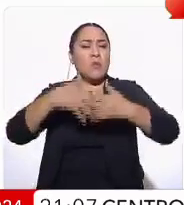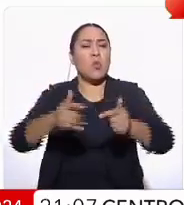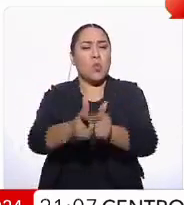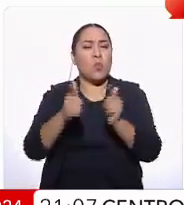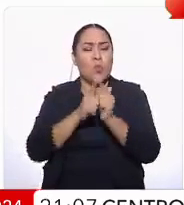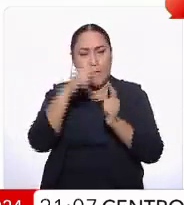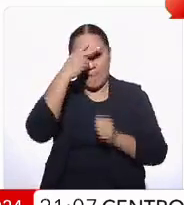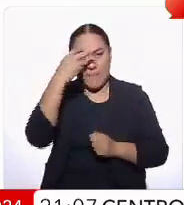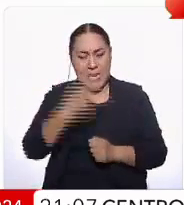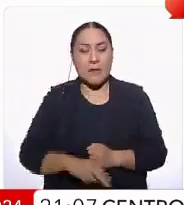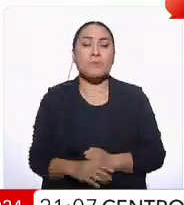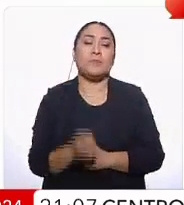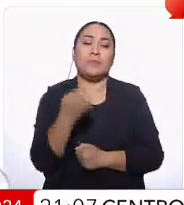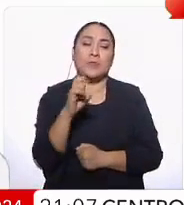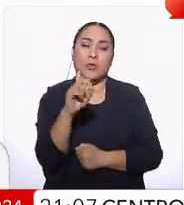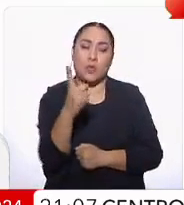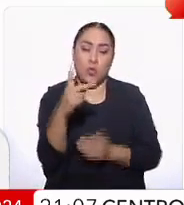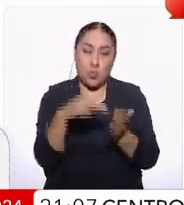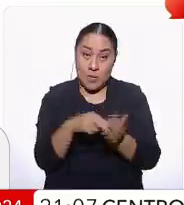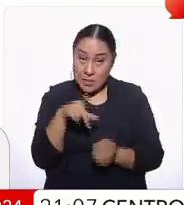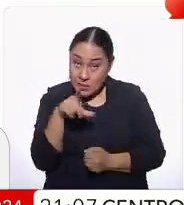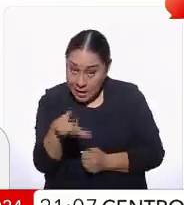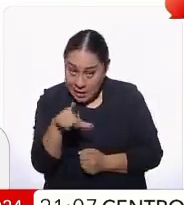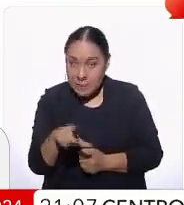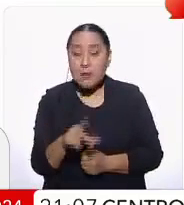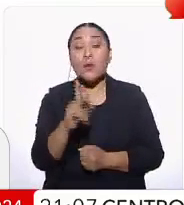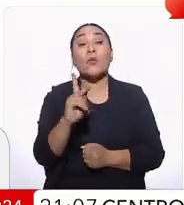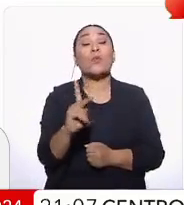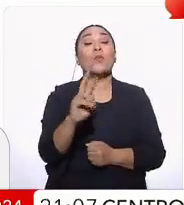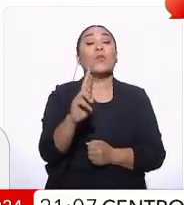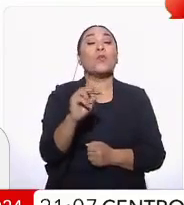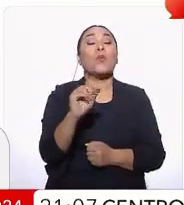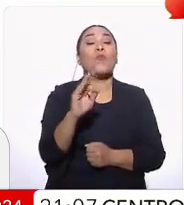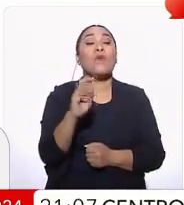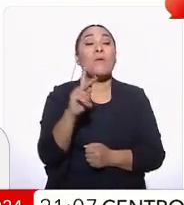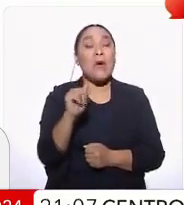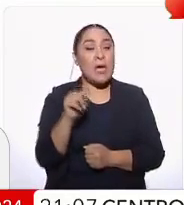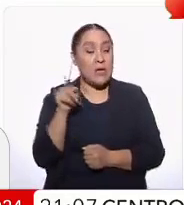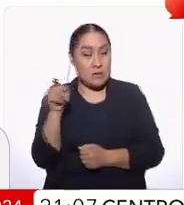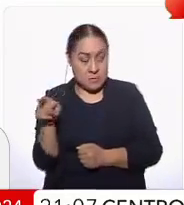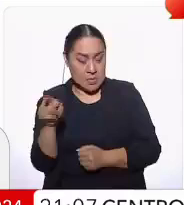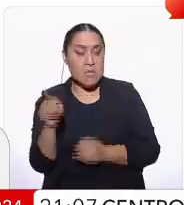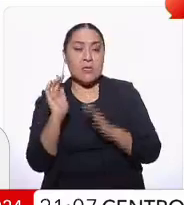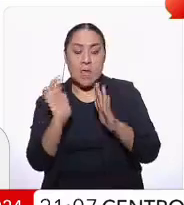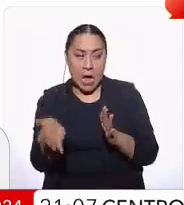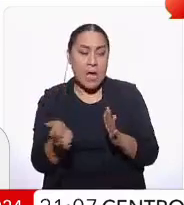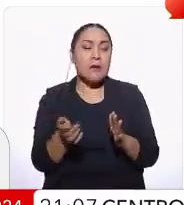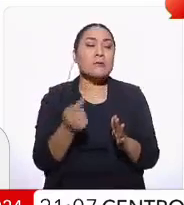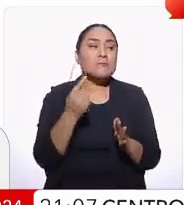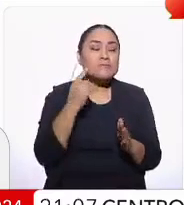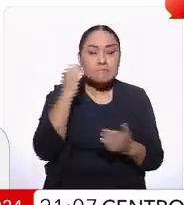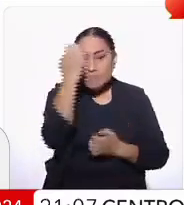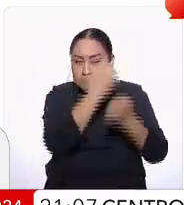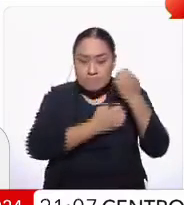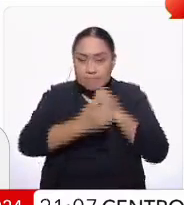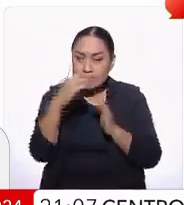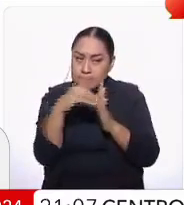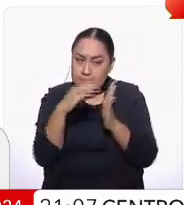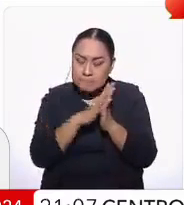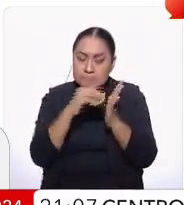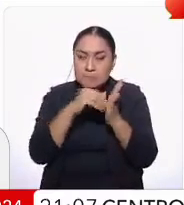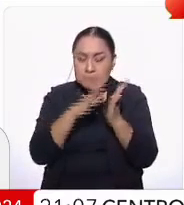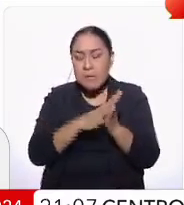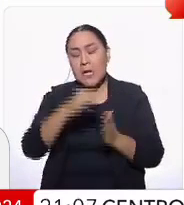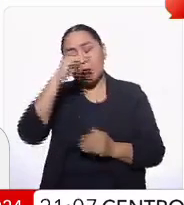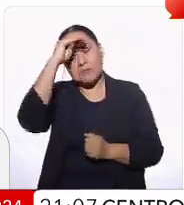El 31 de enero del 2017, la Profepa tuvo por cumplidas las medidas correctivas impuestas y determinó